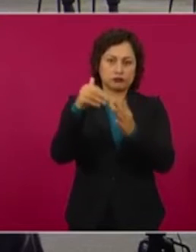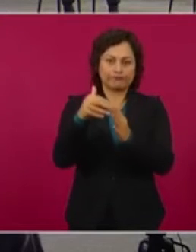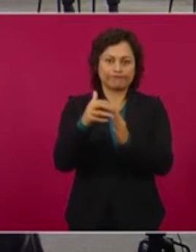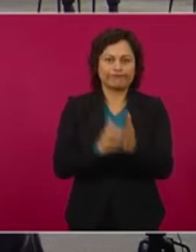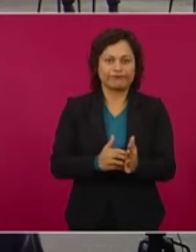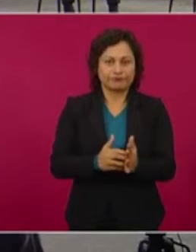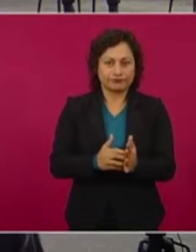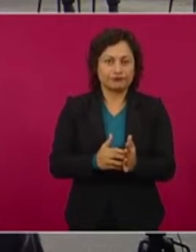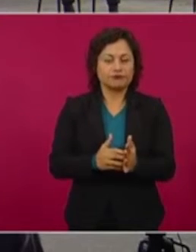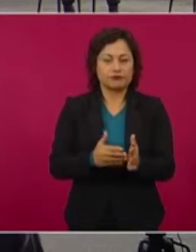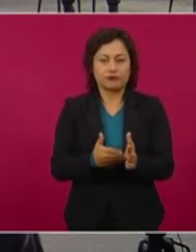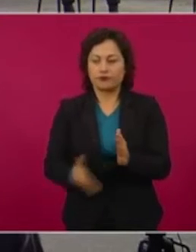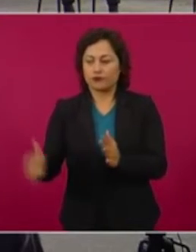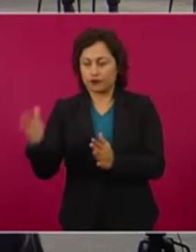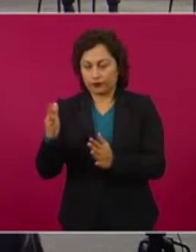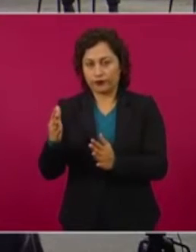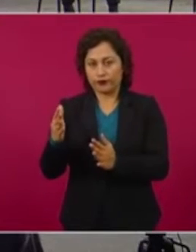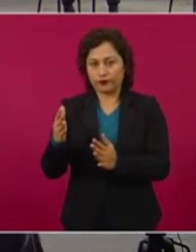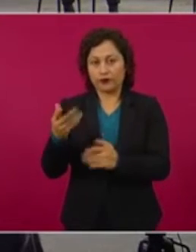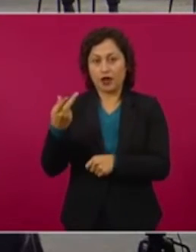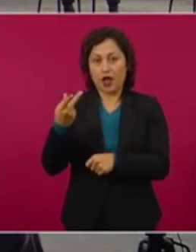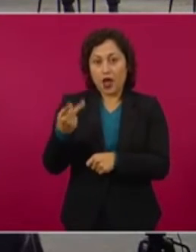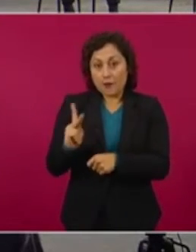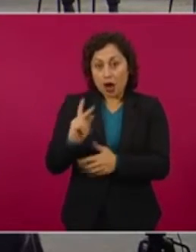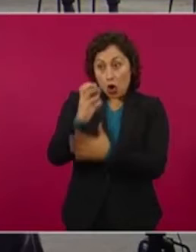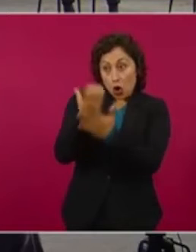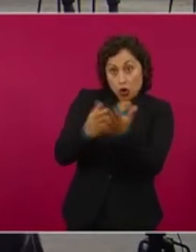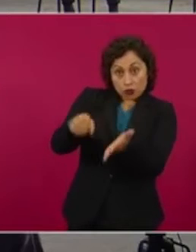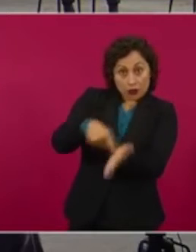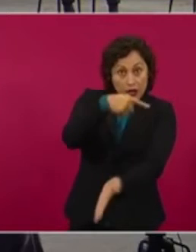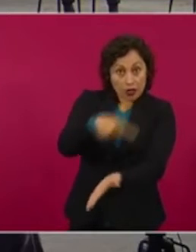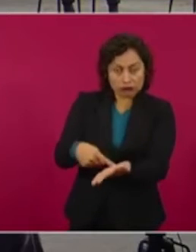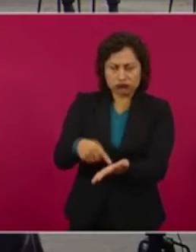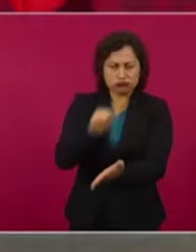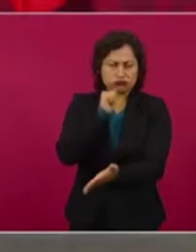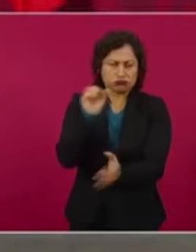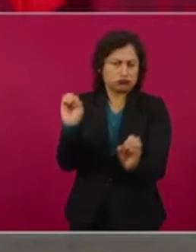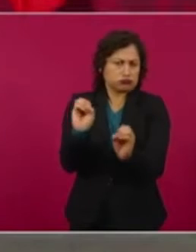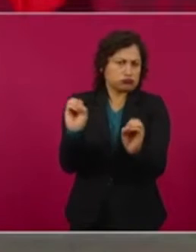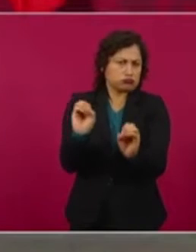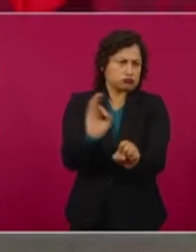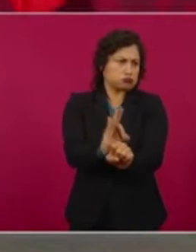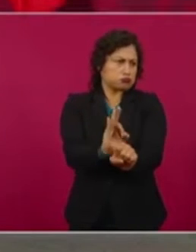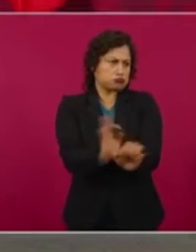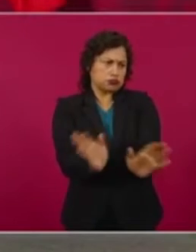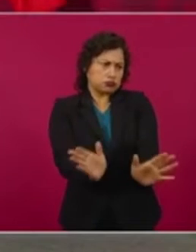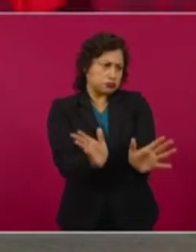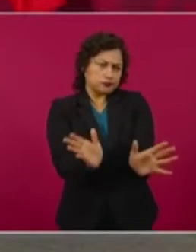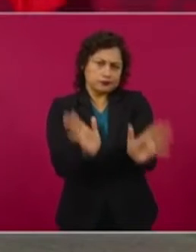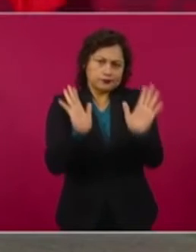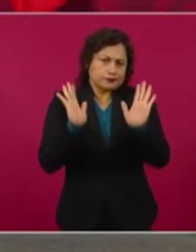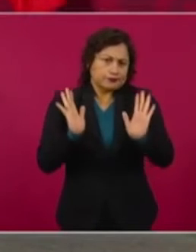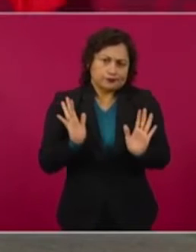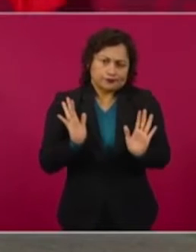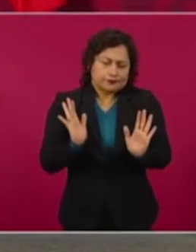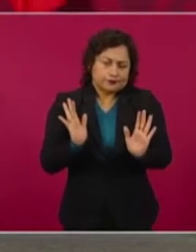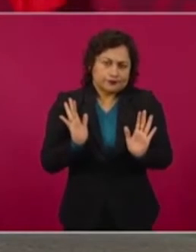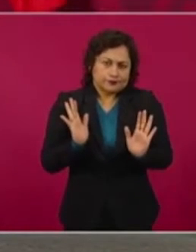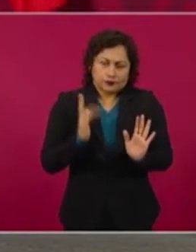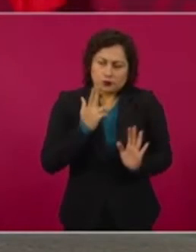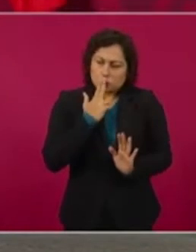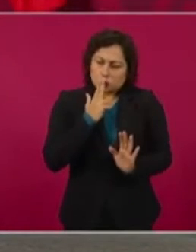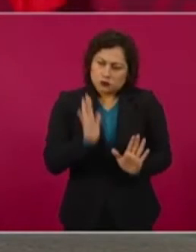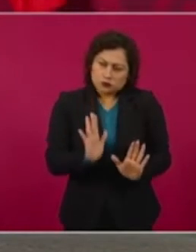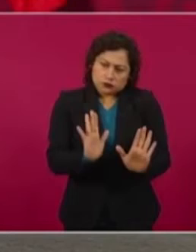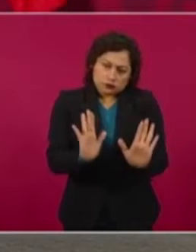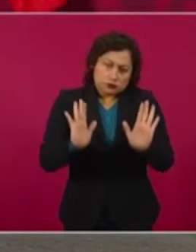Pero se les respetaron los contratos, ahí están. No fue una medida